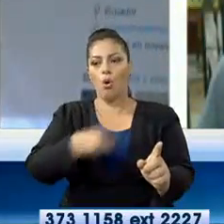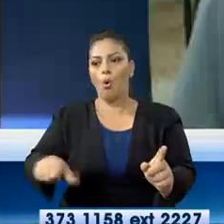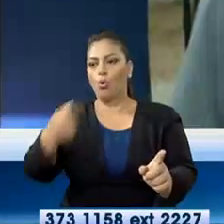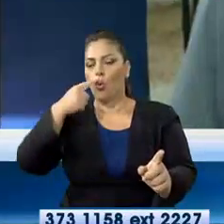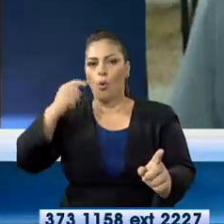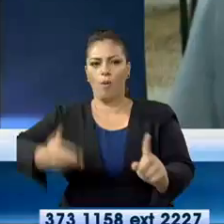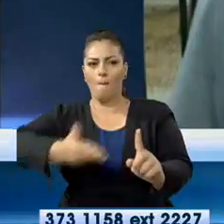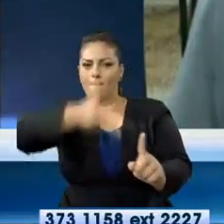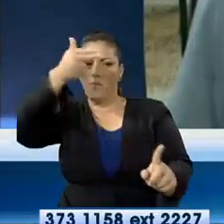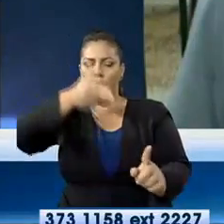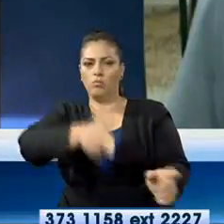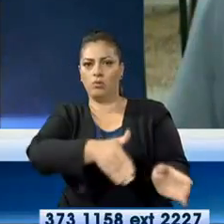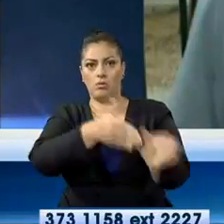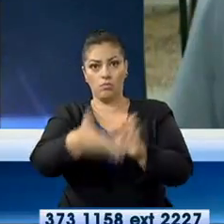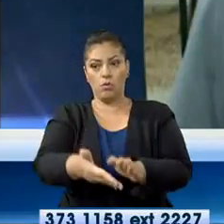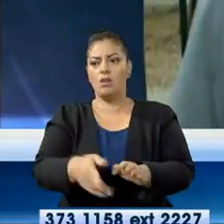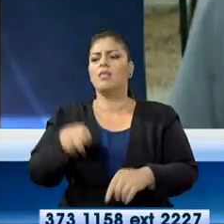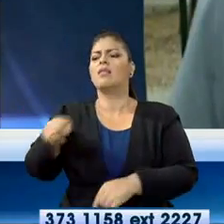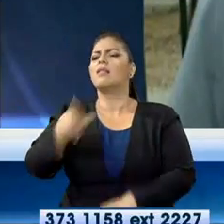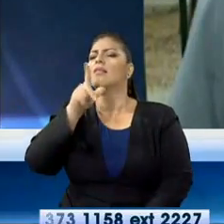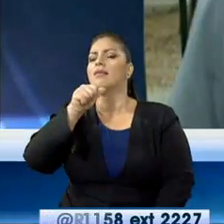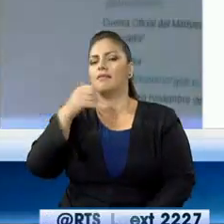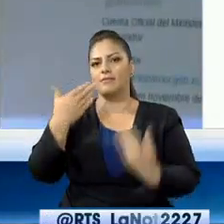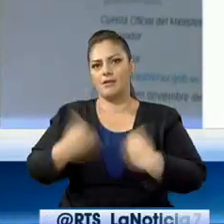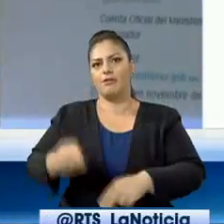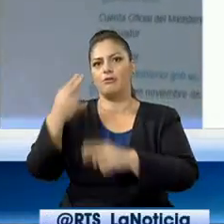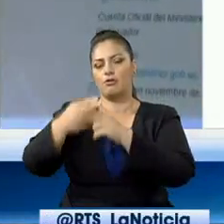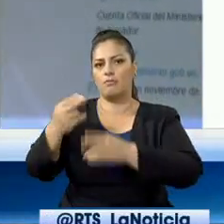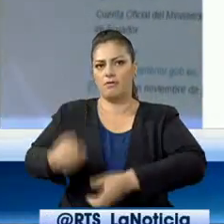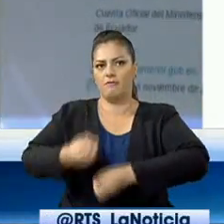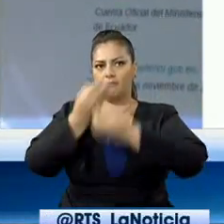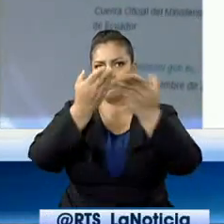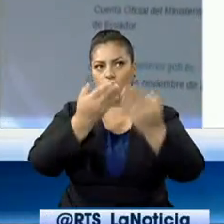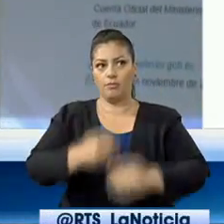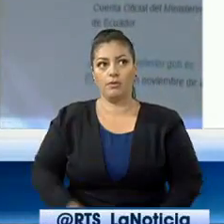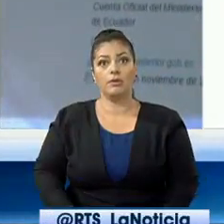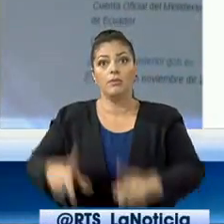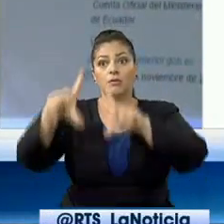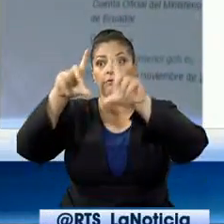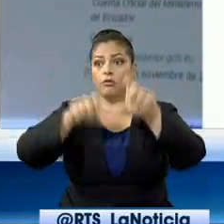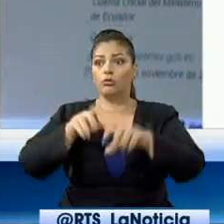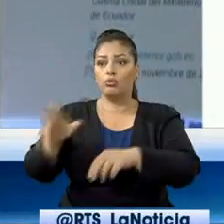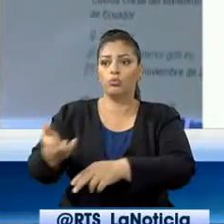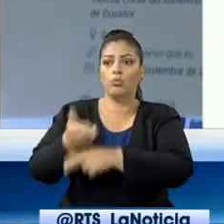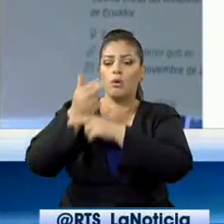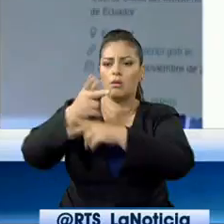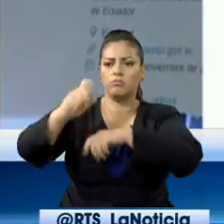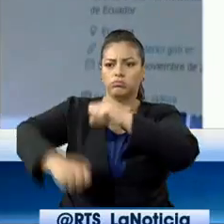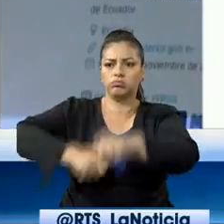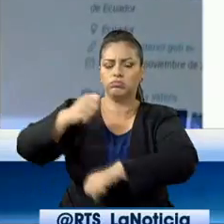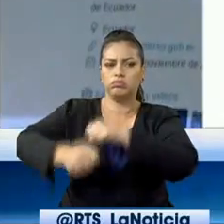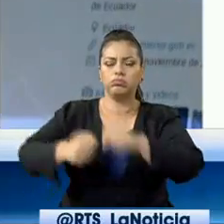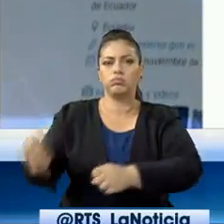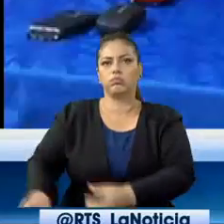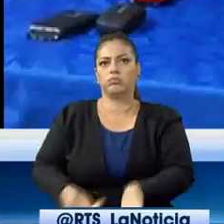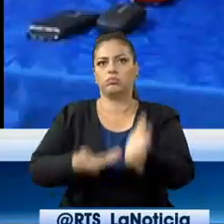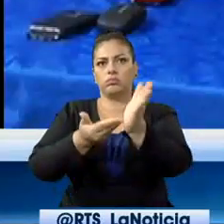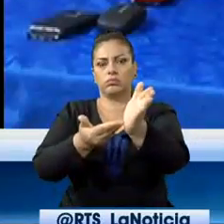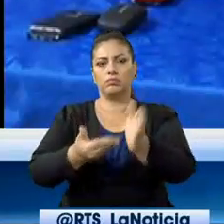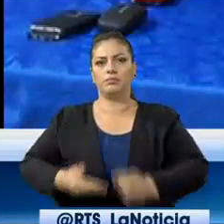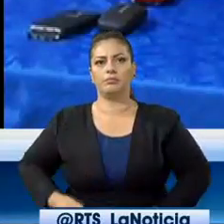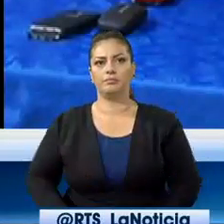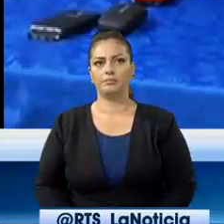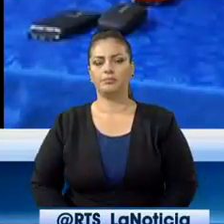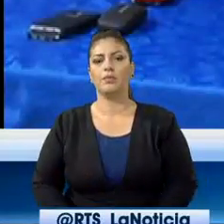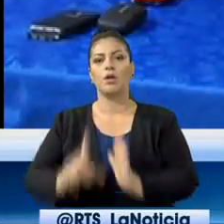Salazar. Además de la fotografía del implicado, publicó el arma con la que cometió el crimen y la bicicleta que utilizó para huir.